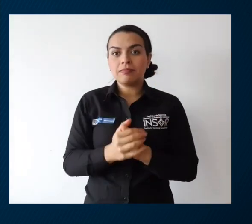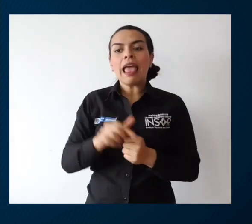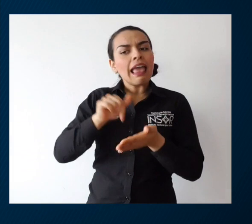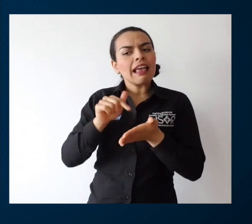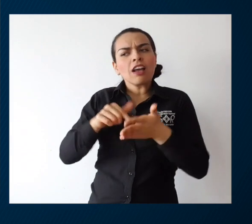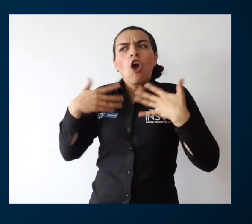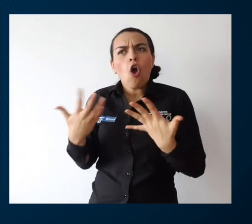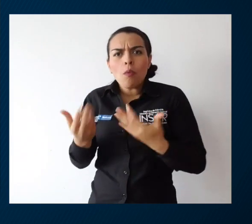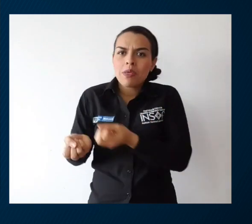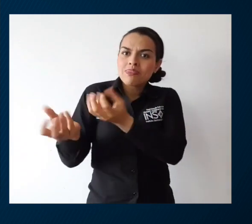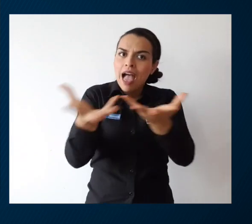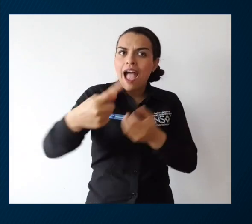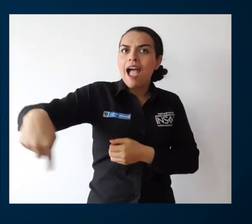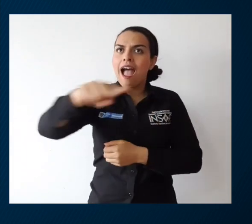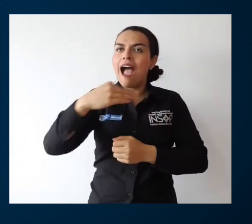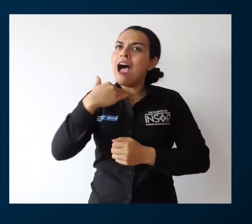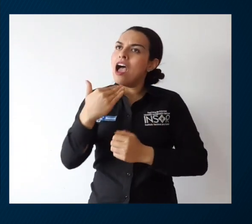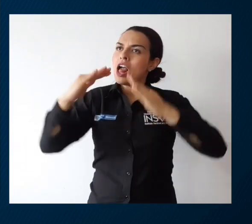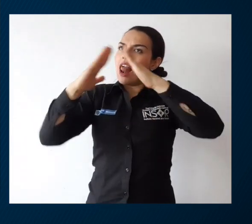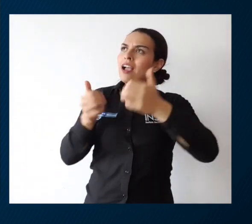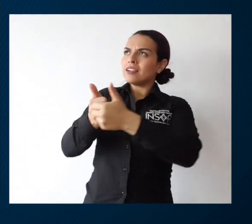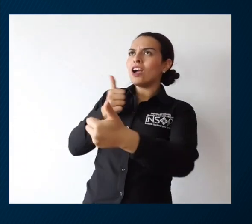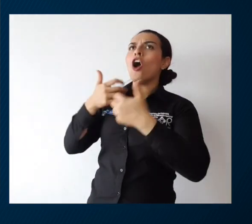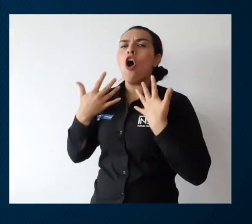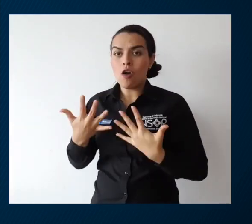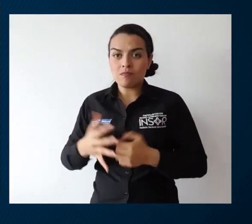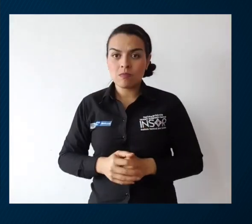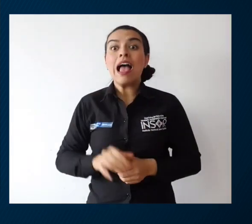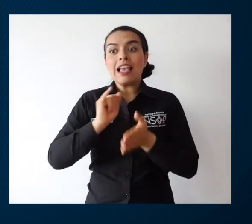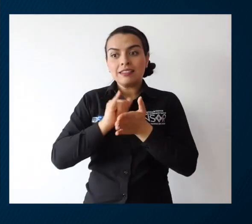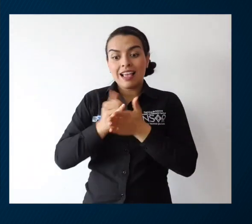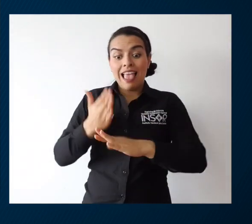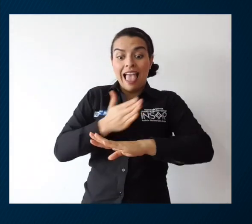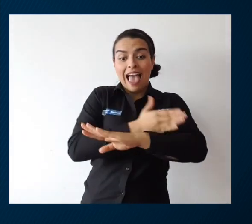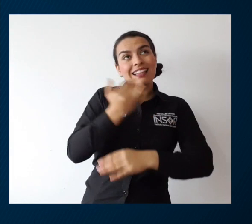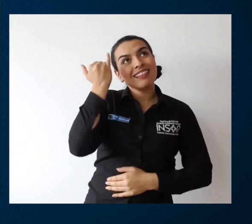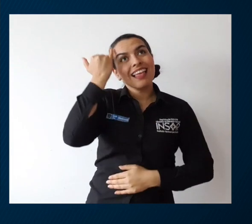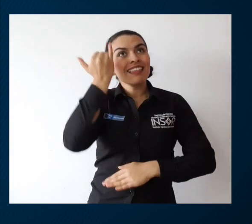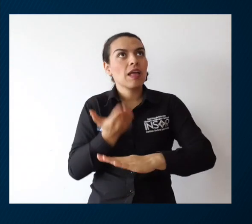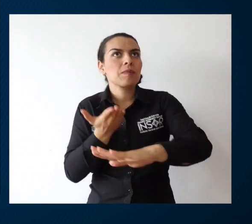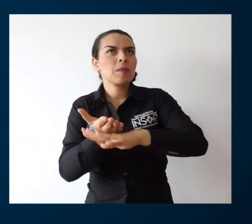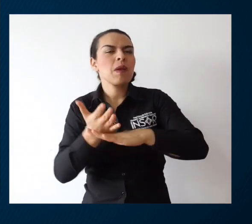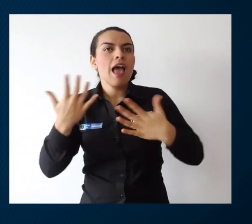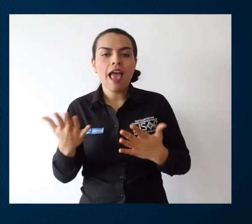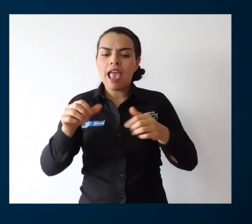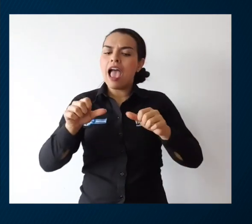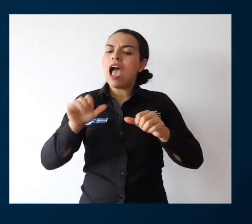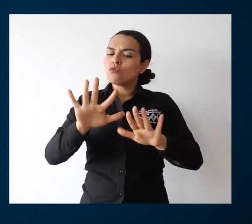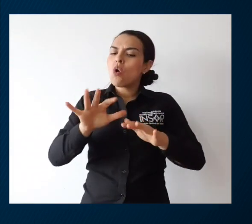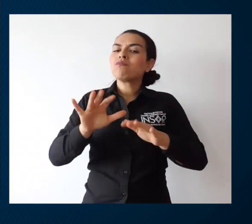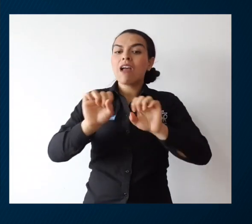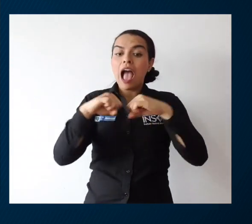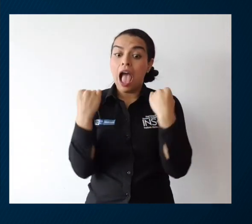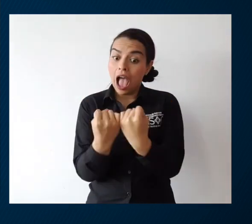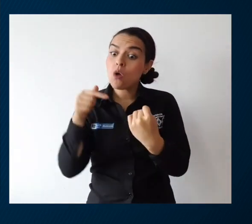nuevas maneras de llegar a la casa, cómo manejar la nueva aula que nosotros estábamos planteando, y es un aula que es virtual,